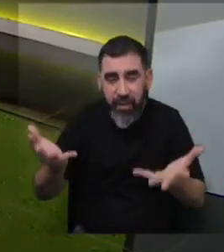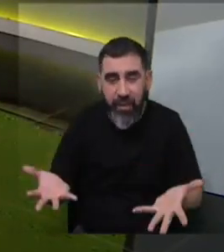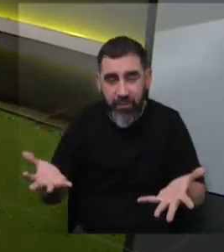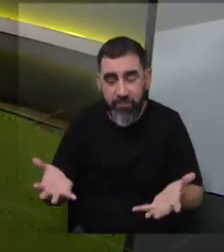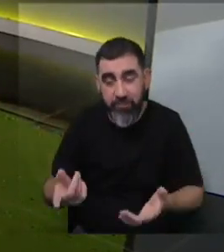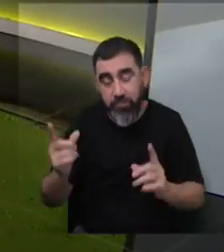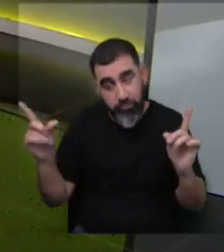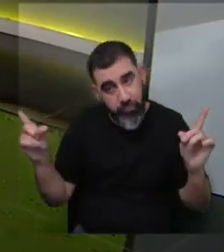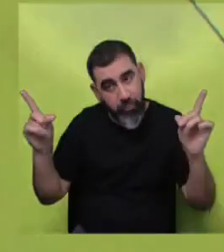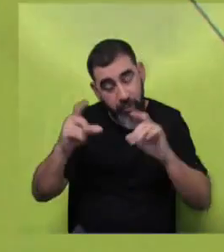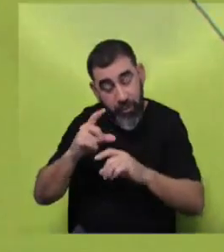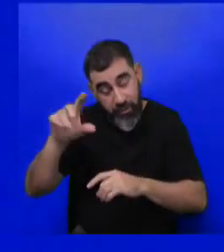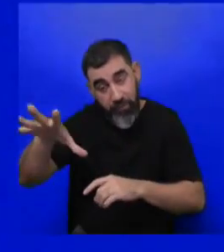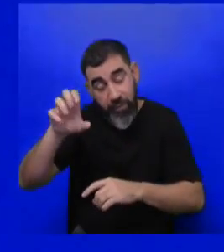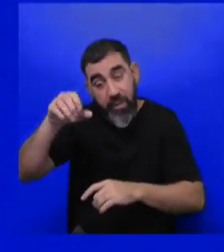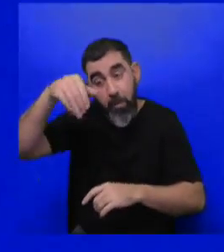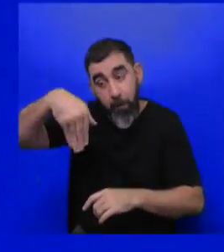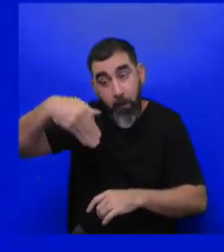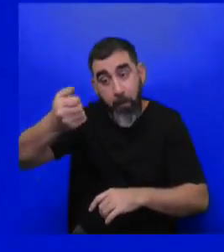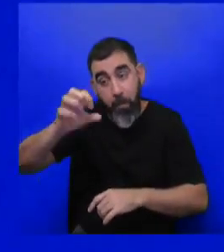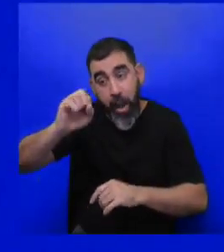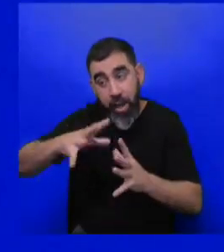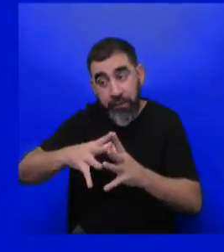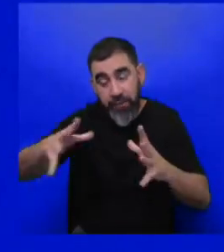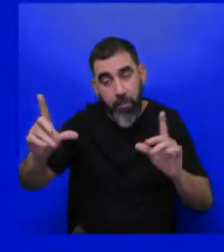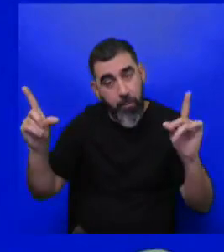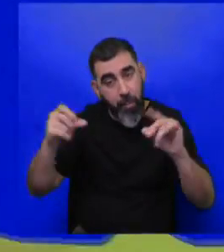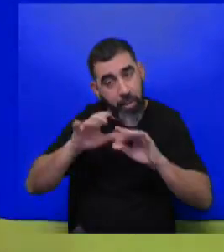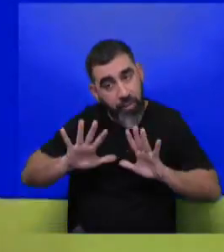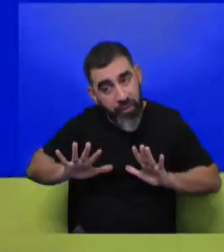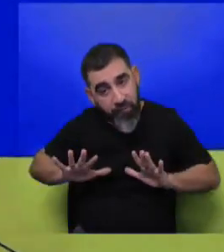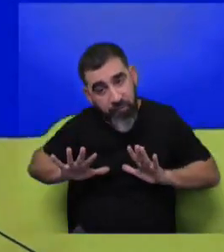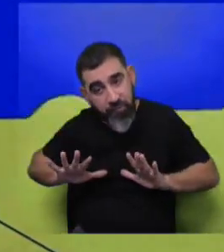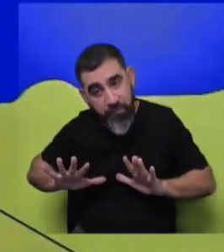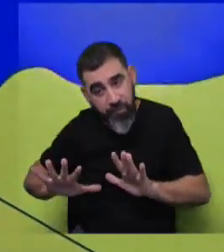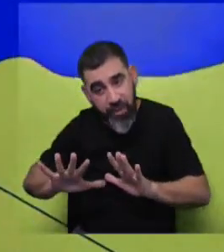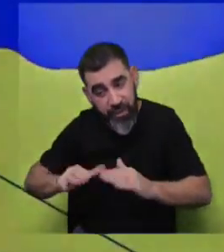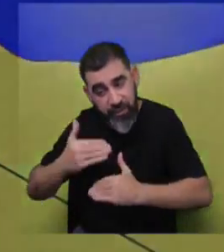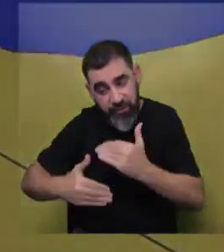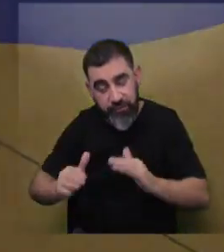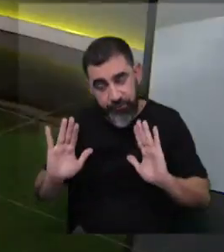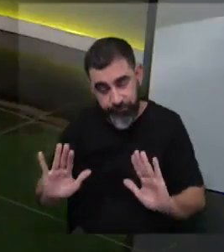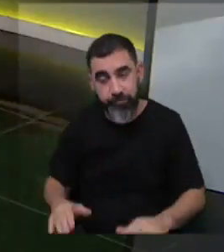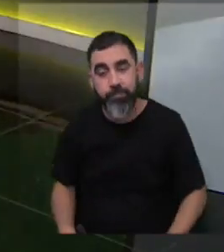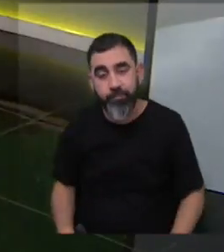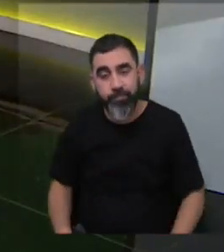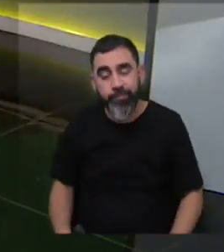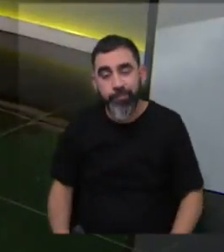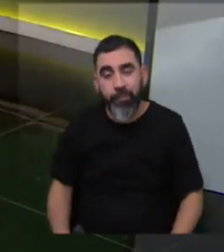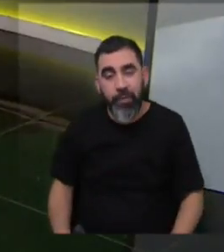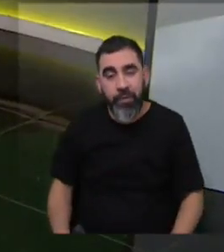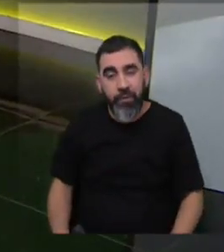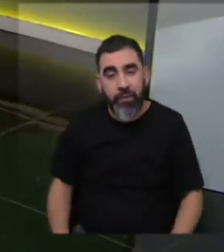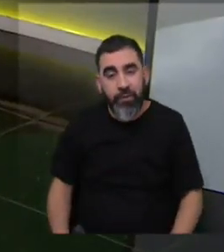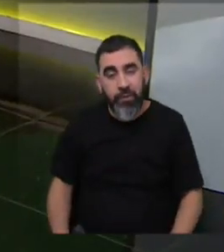Entonces, acuérdense, más masa inercial, más difícil de poner en movimiento. Bien, volvamos al cuento. Con